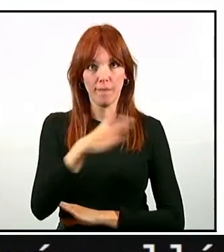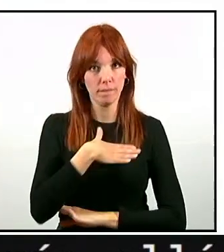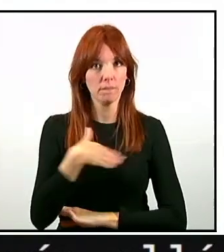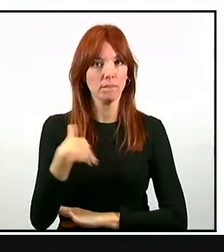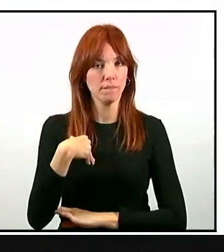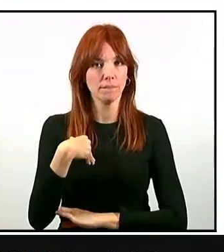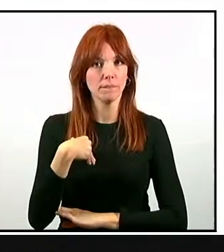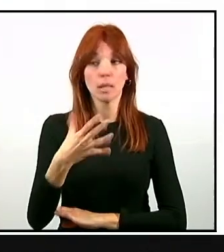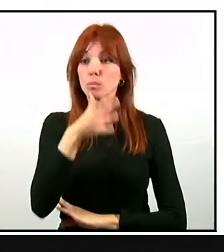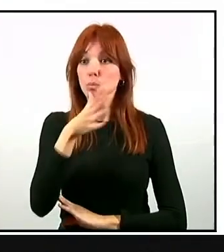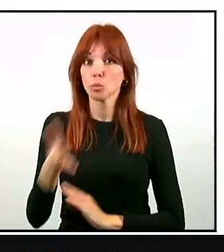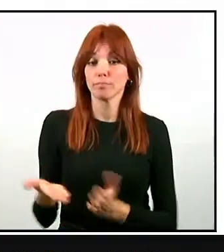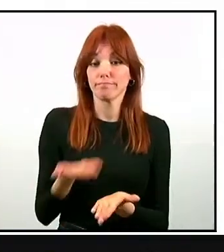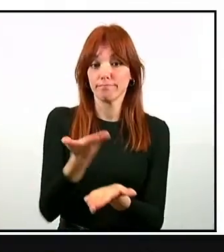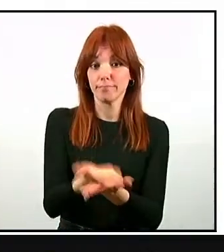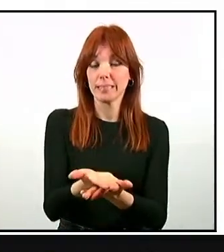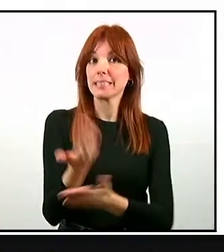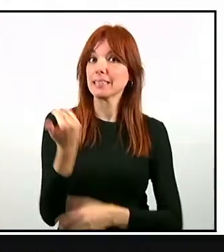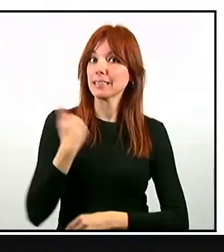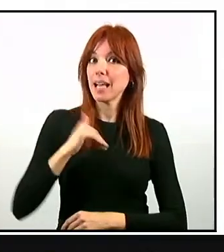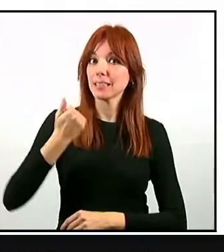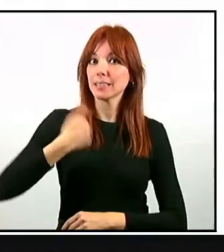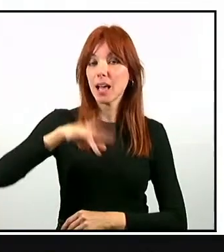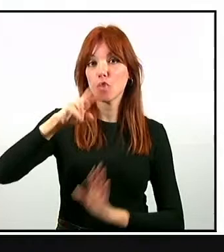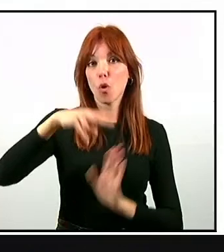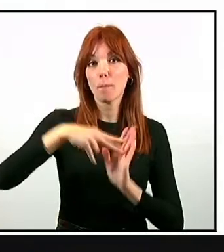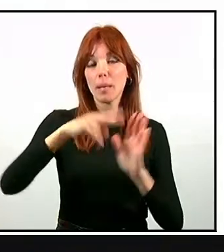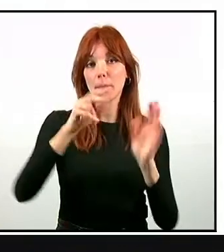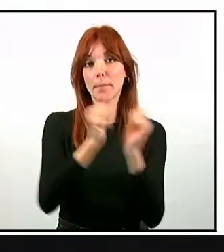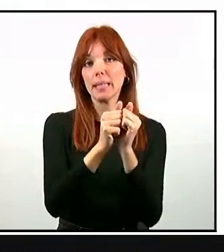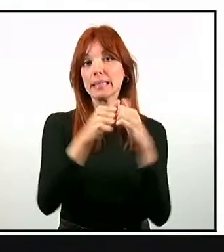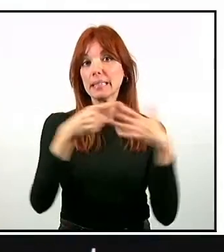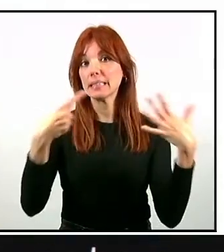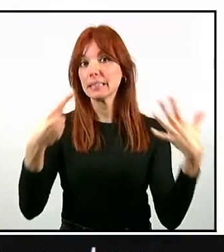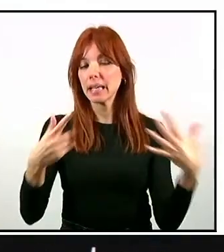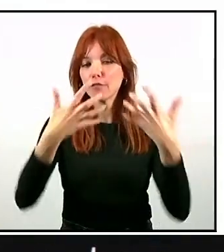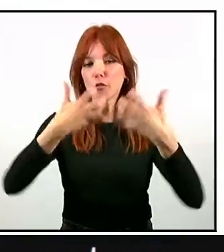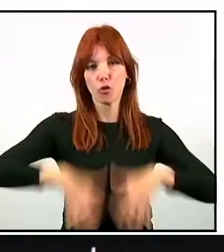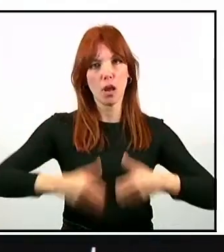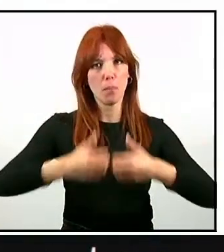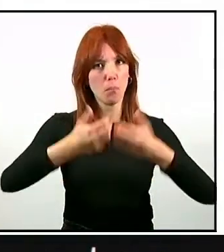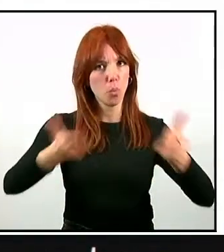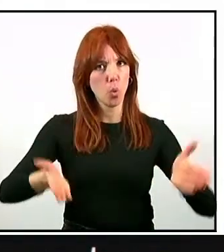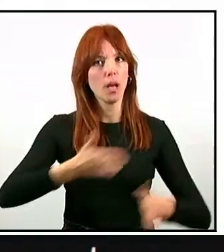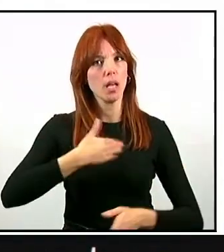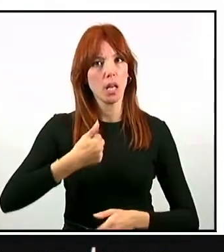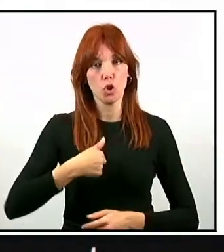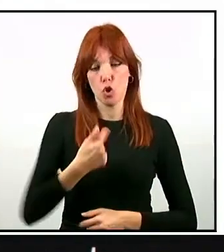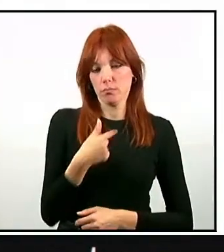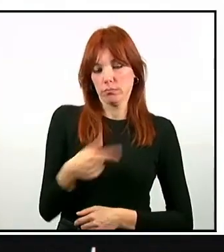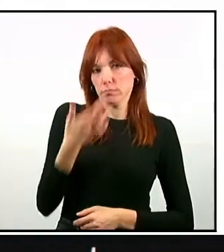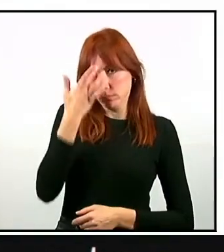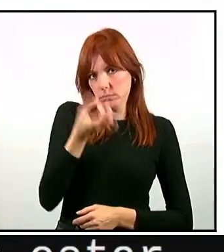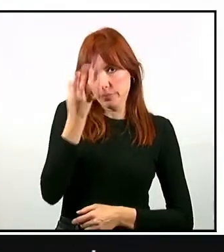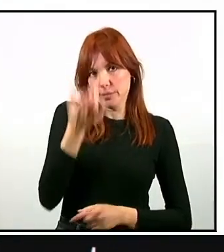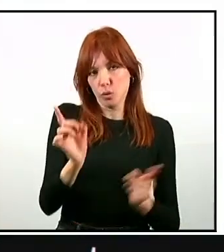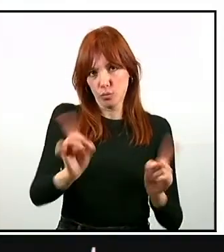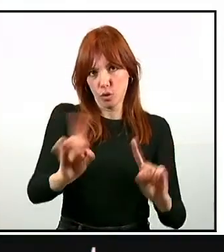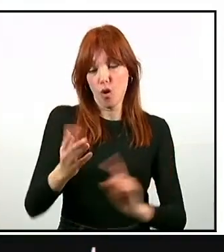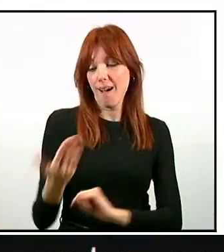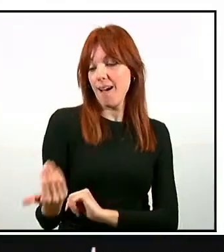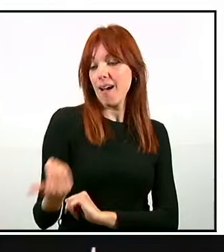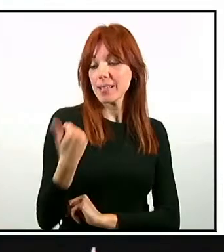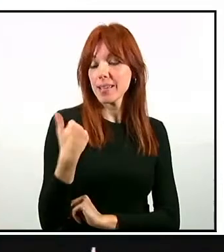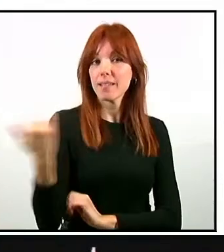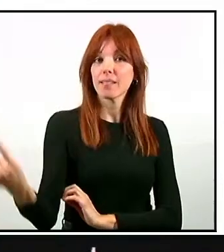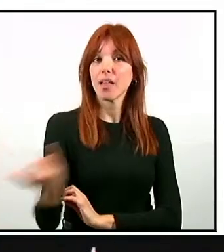tienen pedidos para el año 2026 poder estar funcionando. Repito, esto no lo digo yo, esto es lo que dijo ayer el